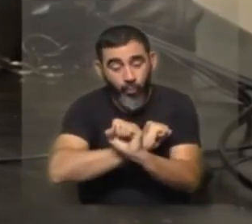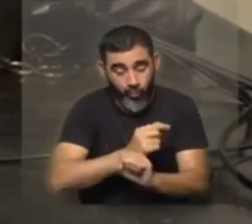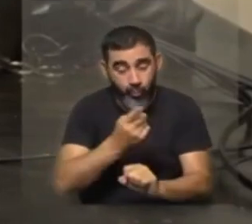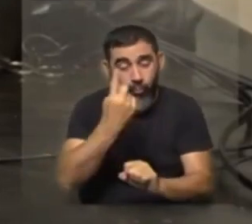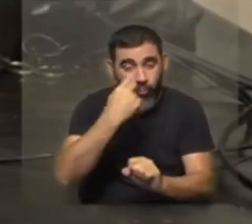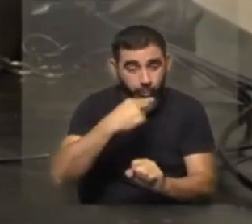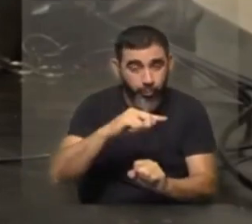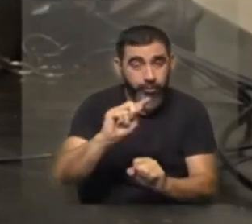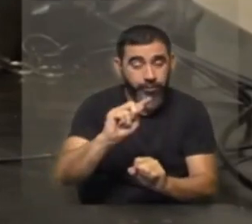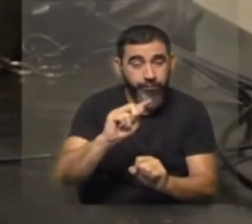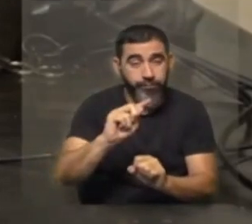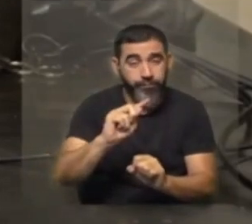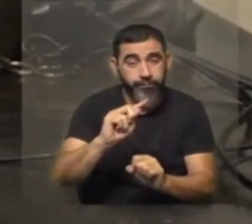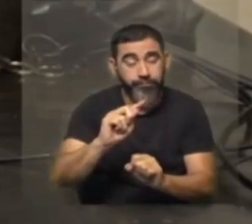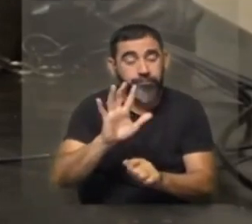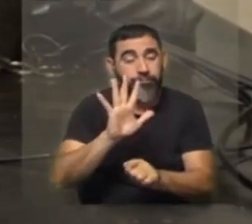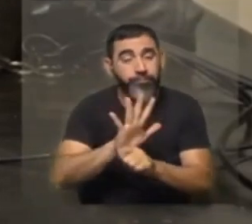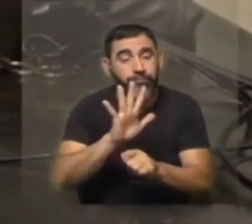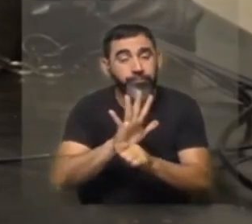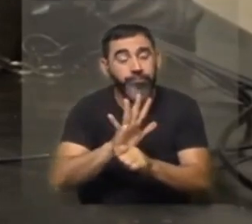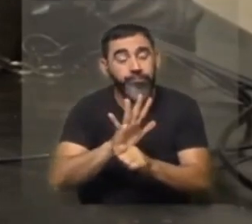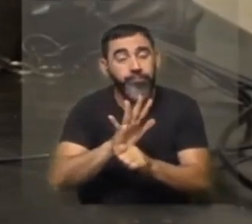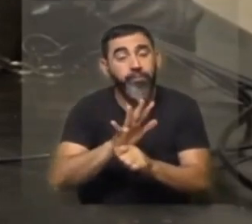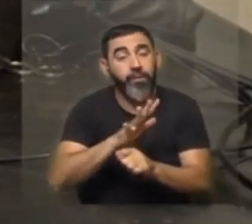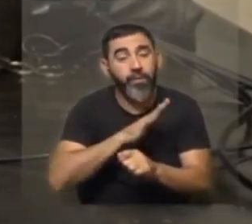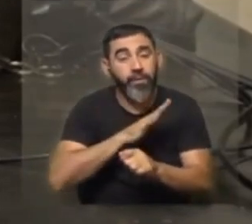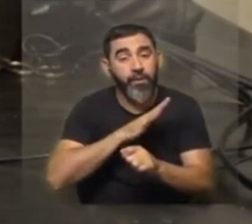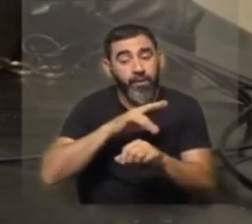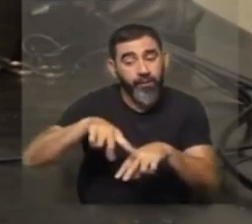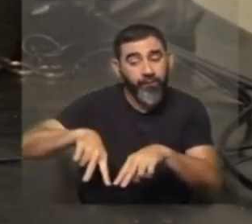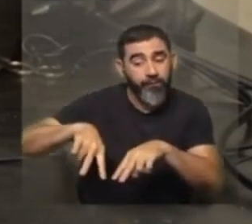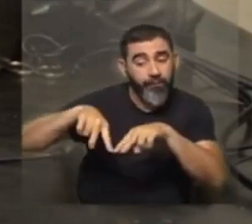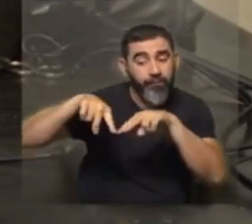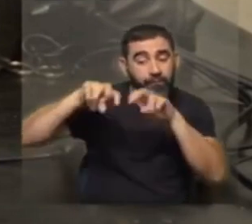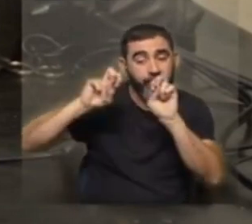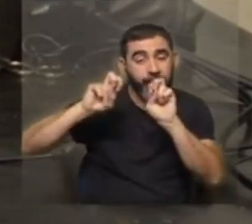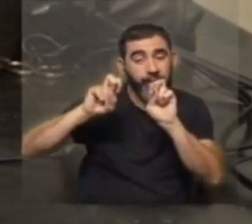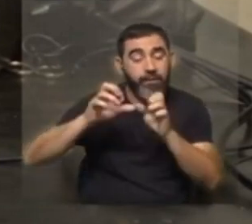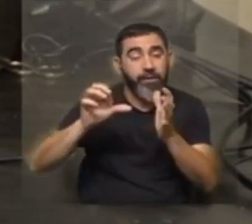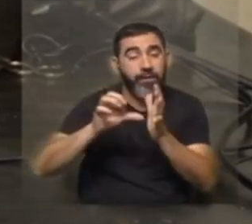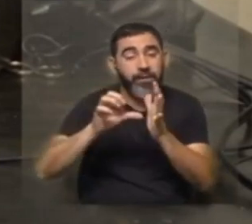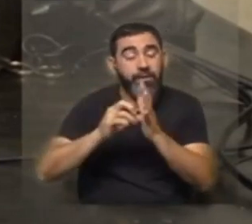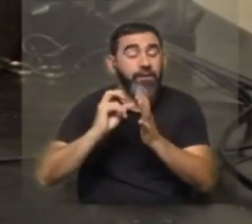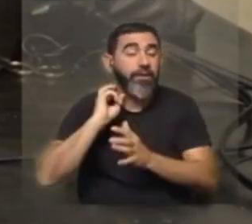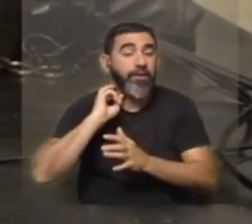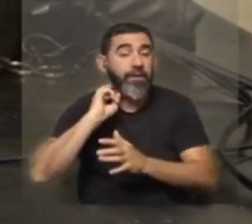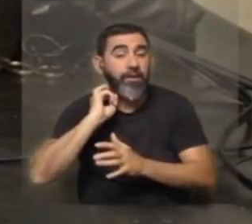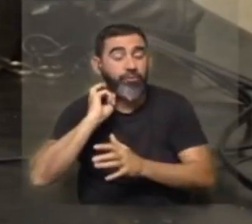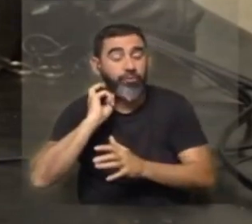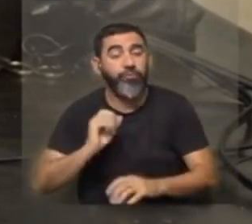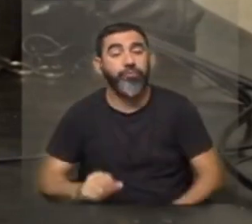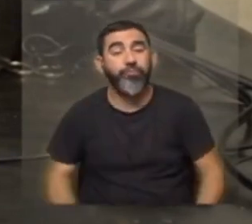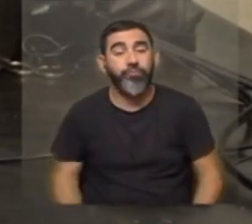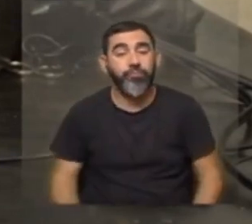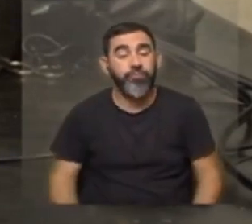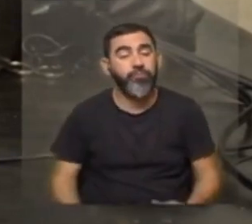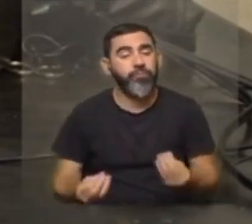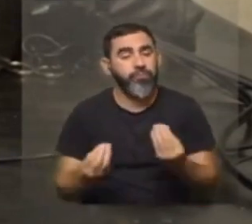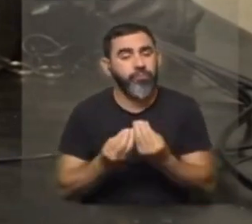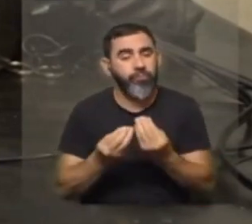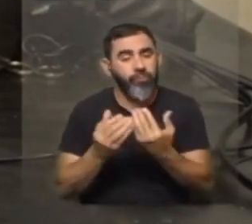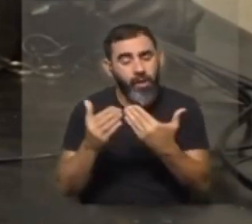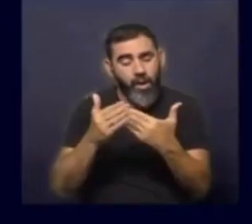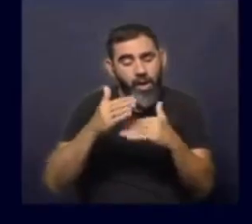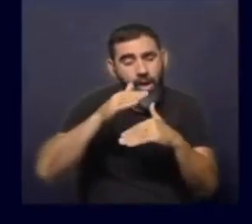es una puerta al estudio del sistema nervioso. Está formada por un conjunto de